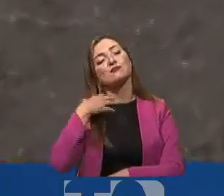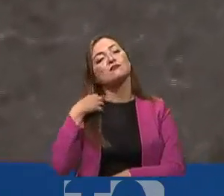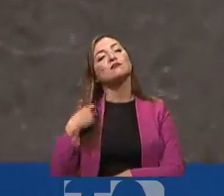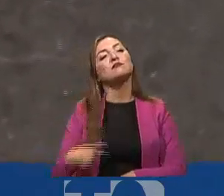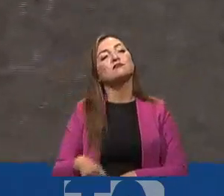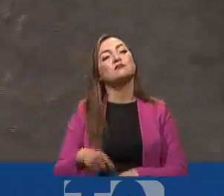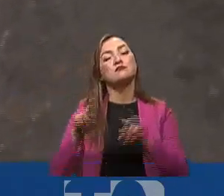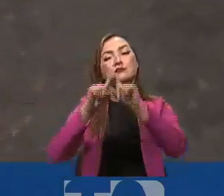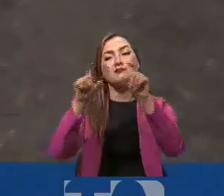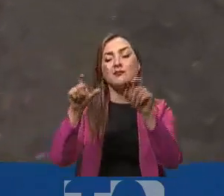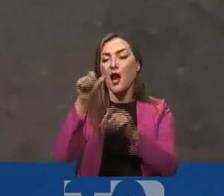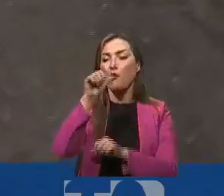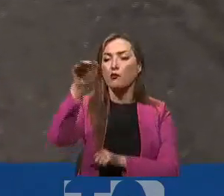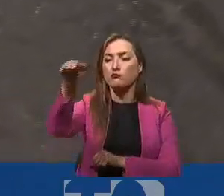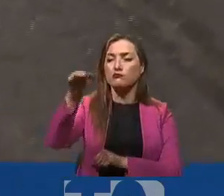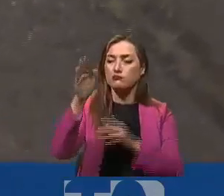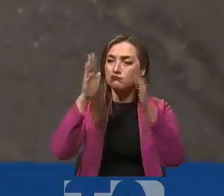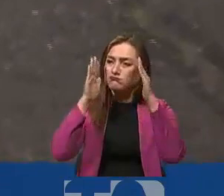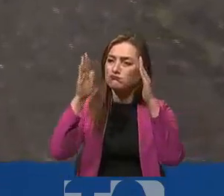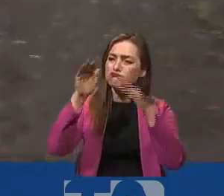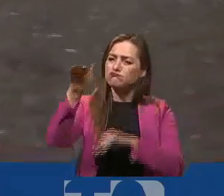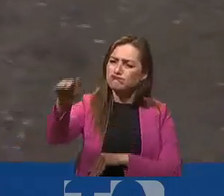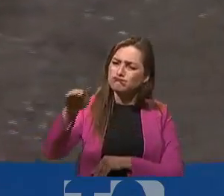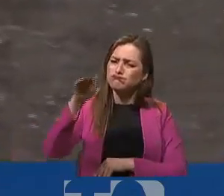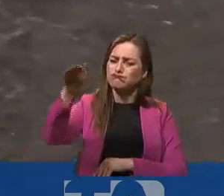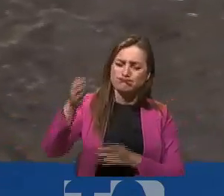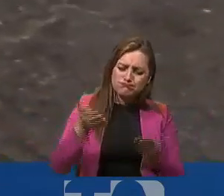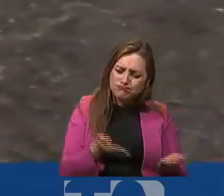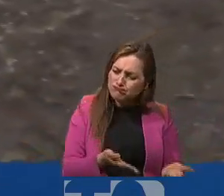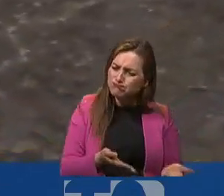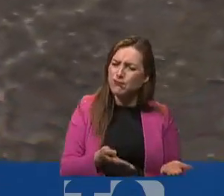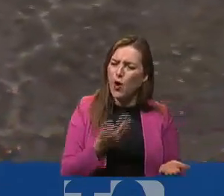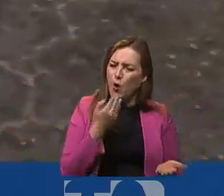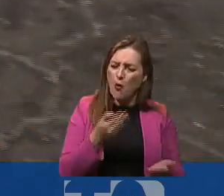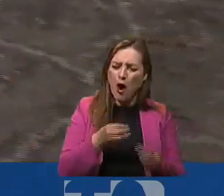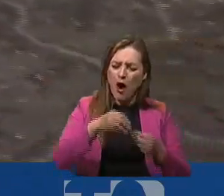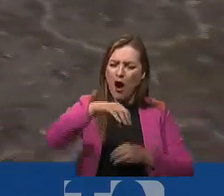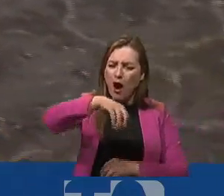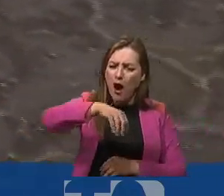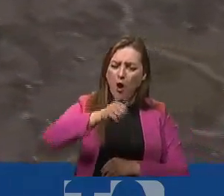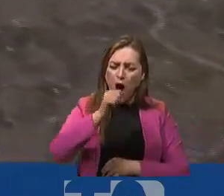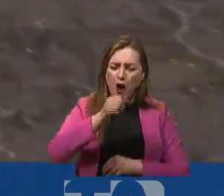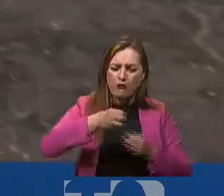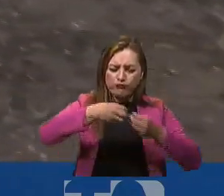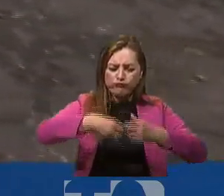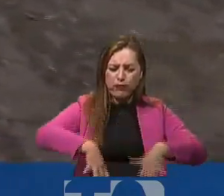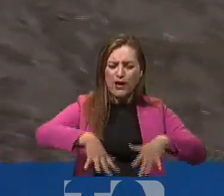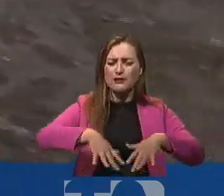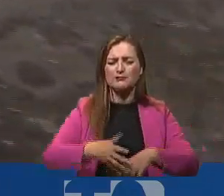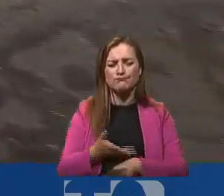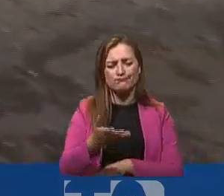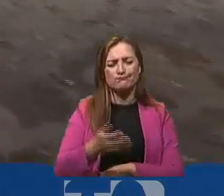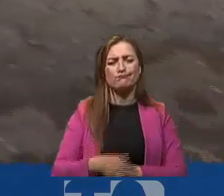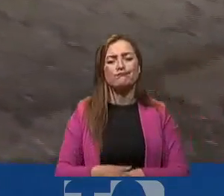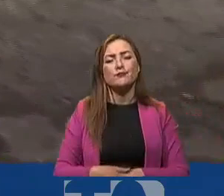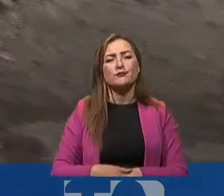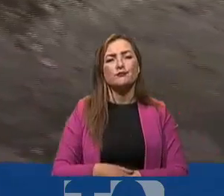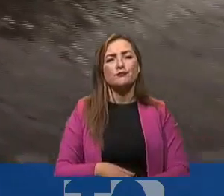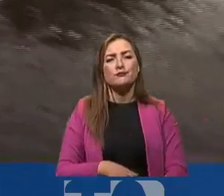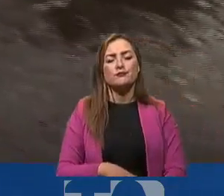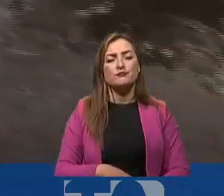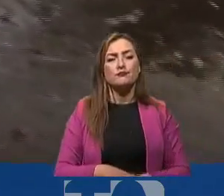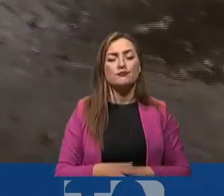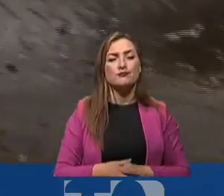señores de la empresa de agua potable, por favor, nos atiendan, ¿no? Porque es inadmisible que se desperdicie tanta agua, como usted ve, ¿no? Es